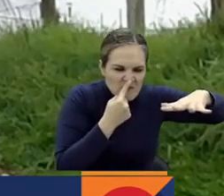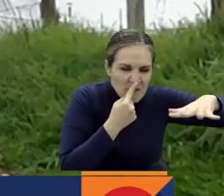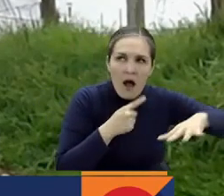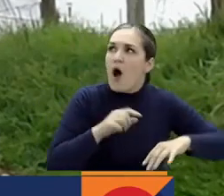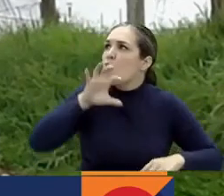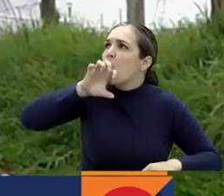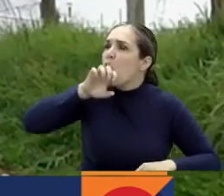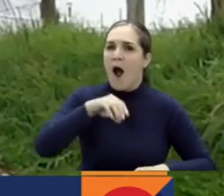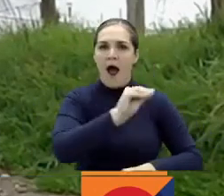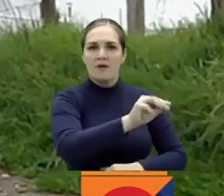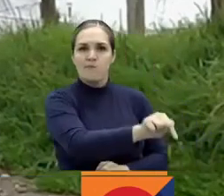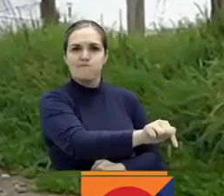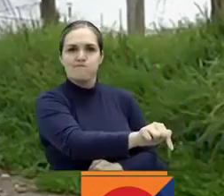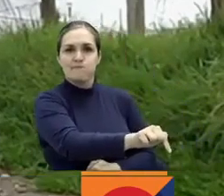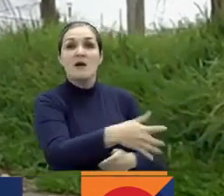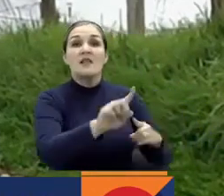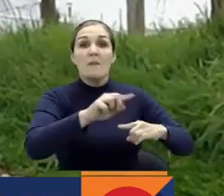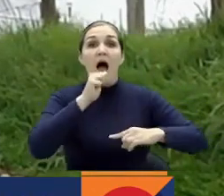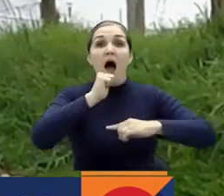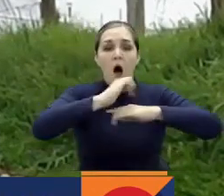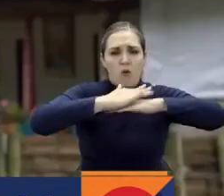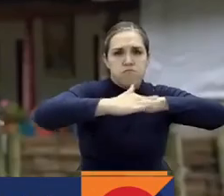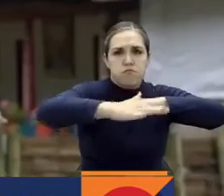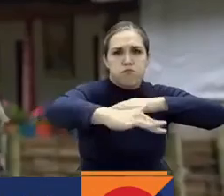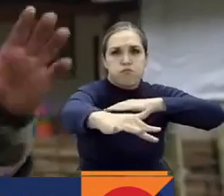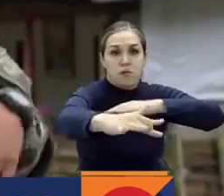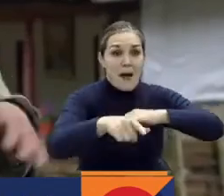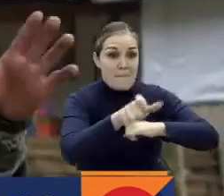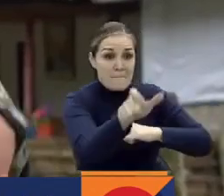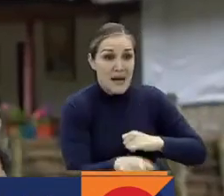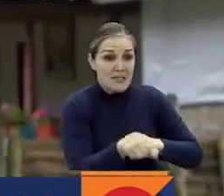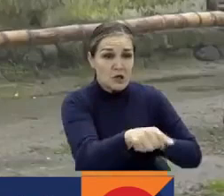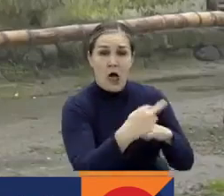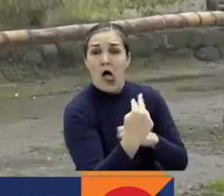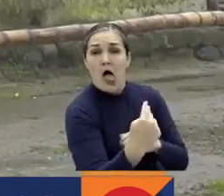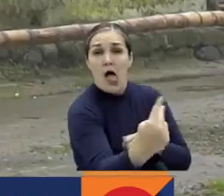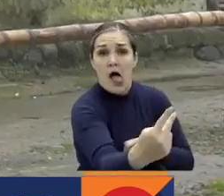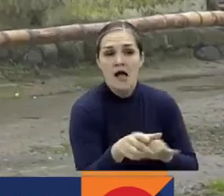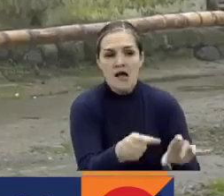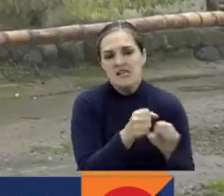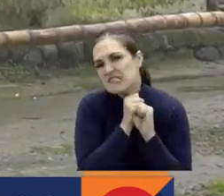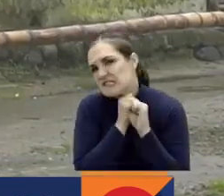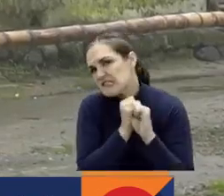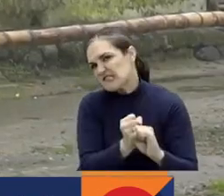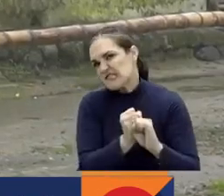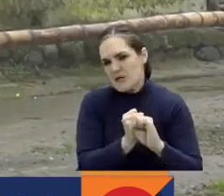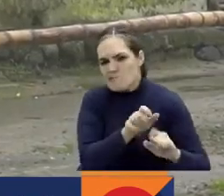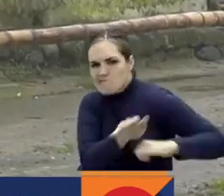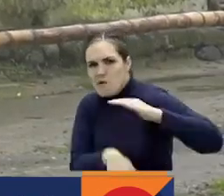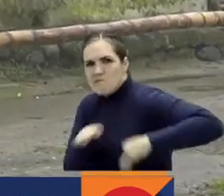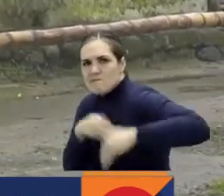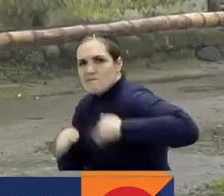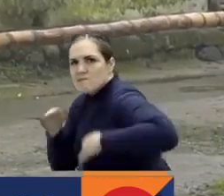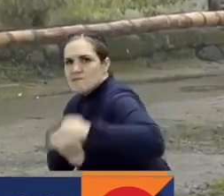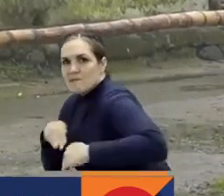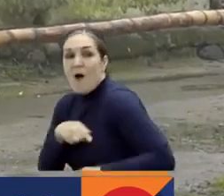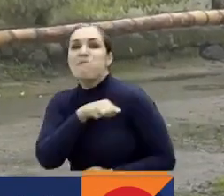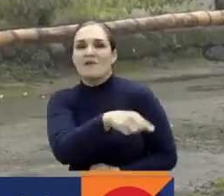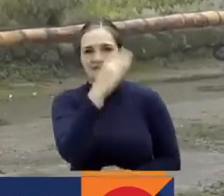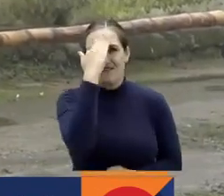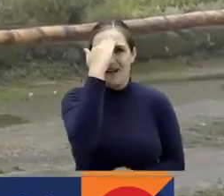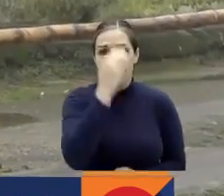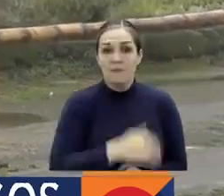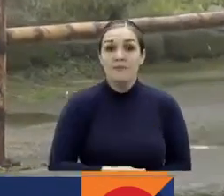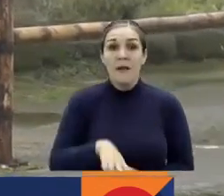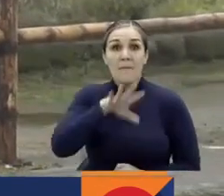pues rescate acuático, que es de pronto jalar a una persona cuando una persona se está ahogando. Los dos, el soldado y el